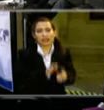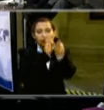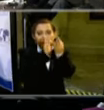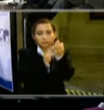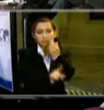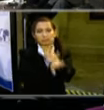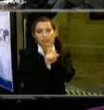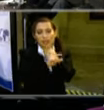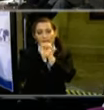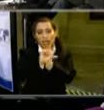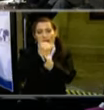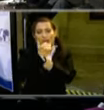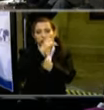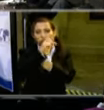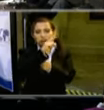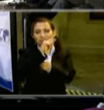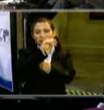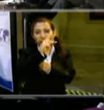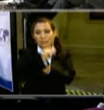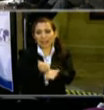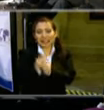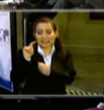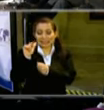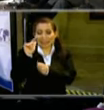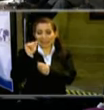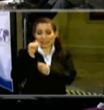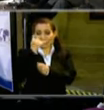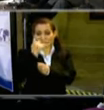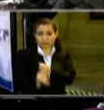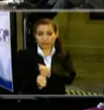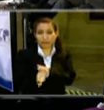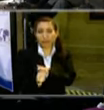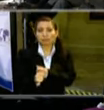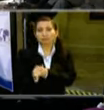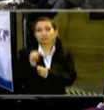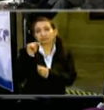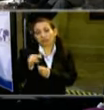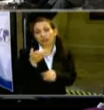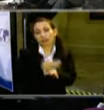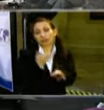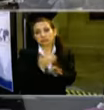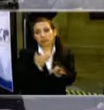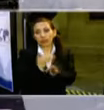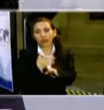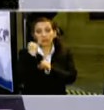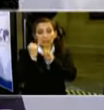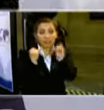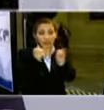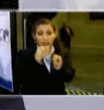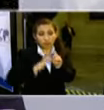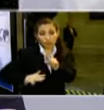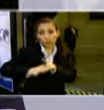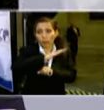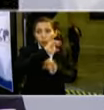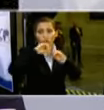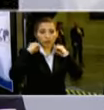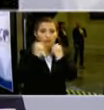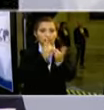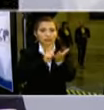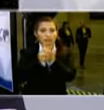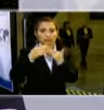de Ayotzinapa y de Tlatlaya, que han llegado a espacios internacionales como organismos de